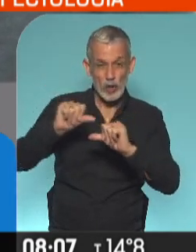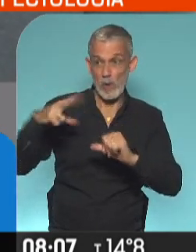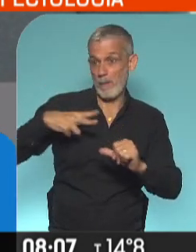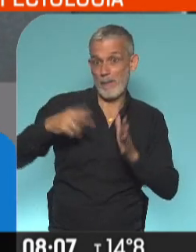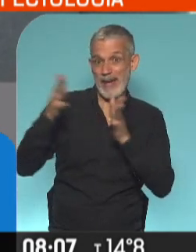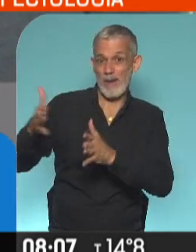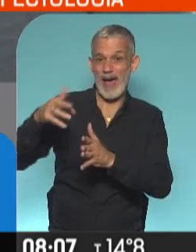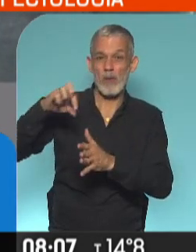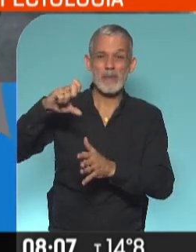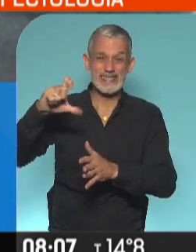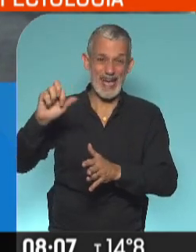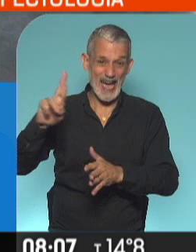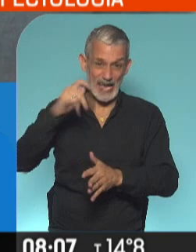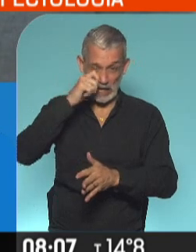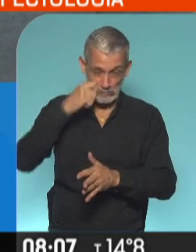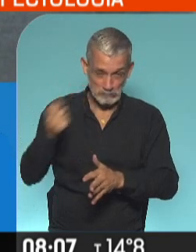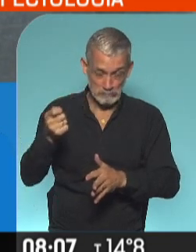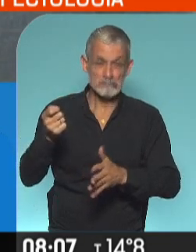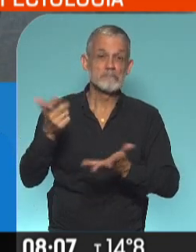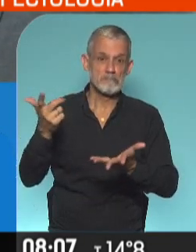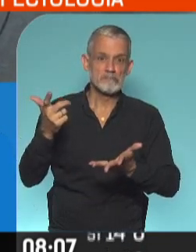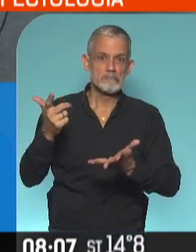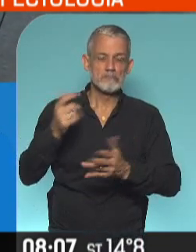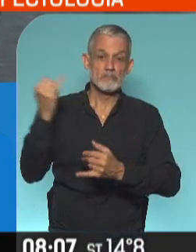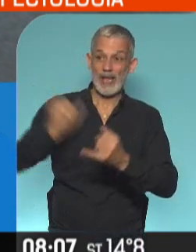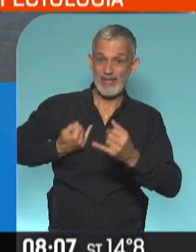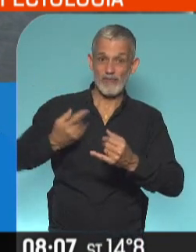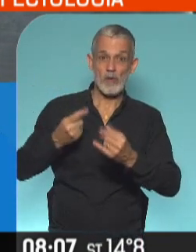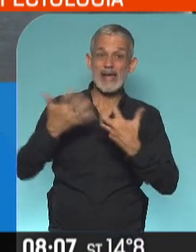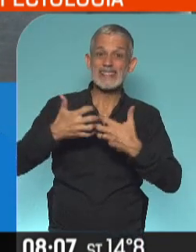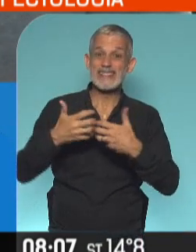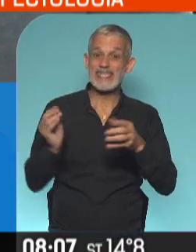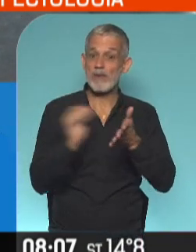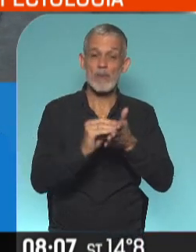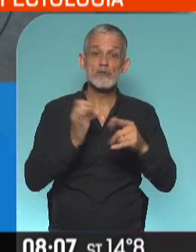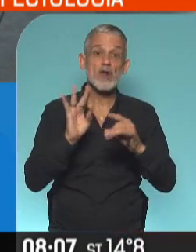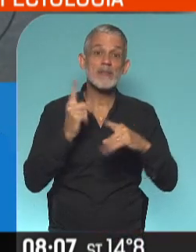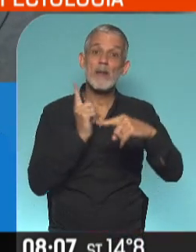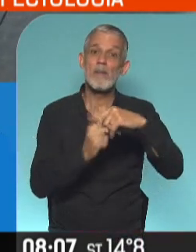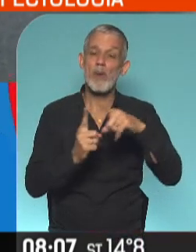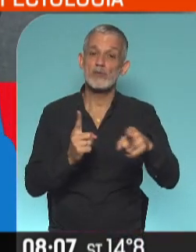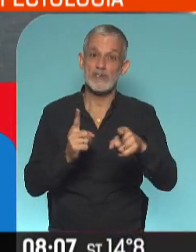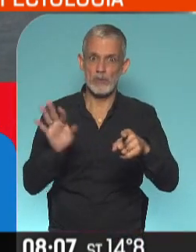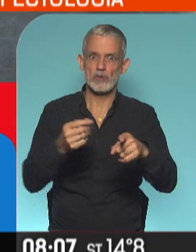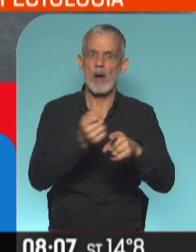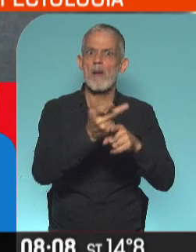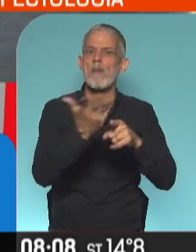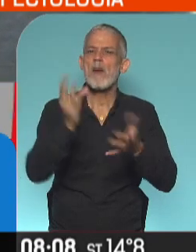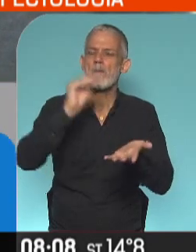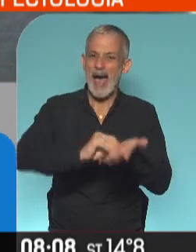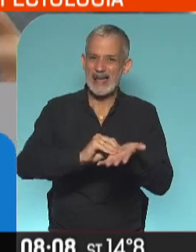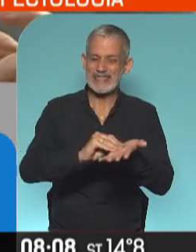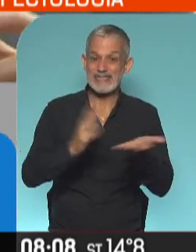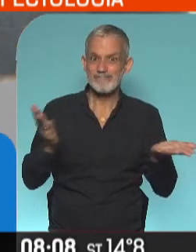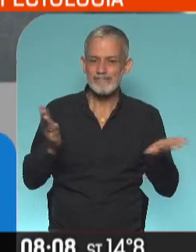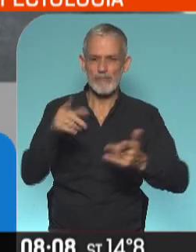de PCR porque tenés ganas de hacértela, te va a informar el sistema solamente si sos positivo, y eso aumenta la cantidad de datos. Lo que